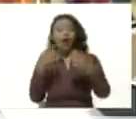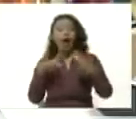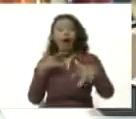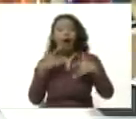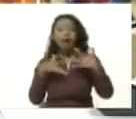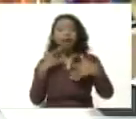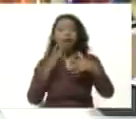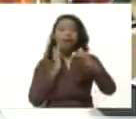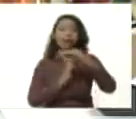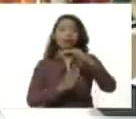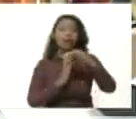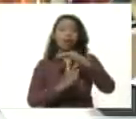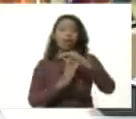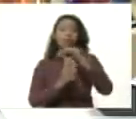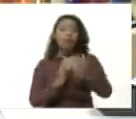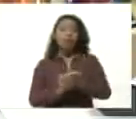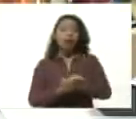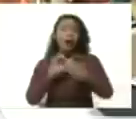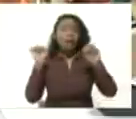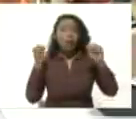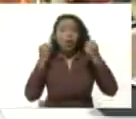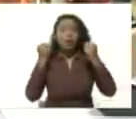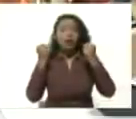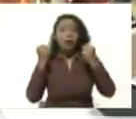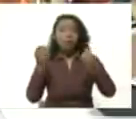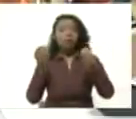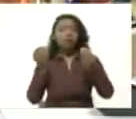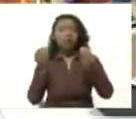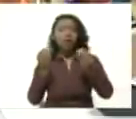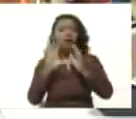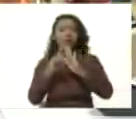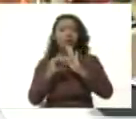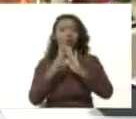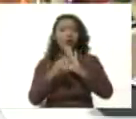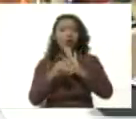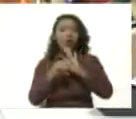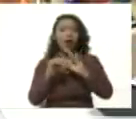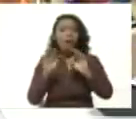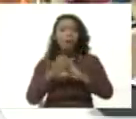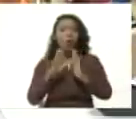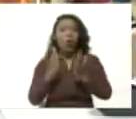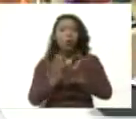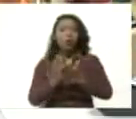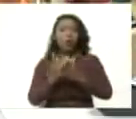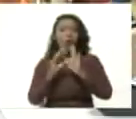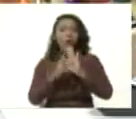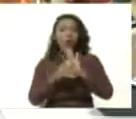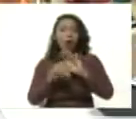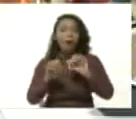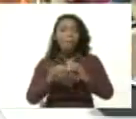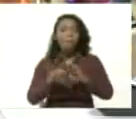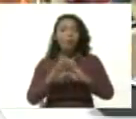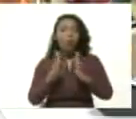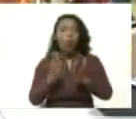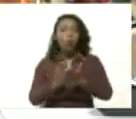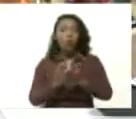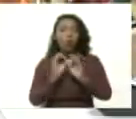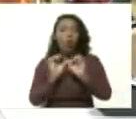de migrantes en Bogotá para robar al mundo, estafar al mundo,